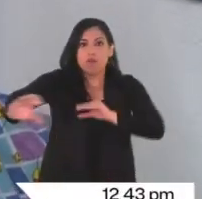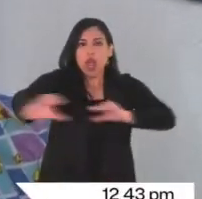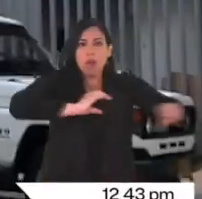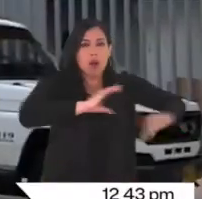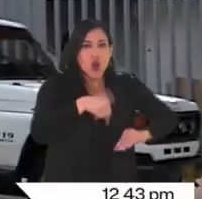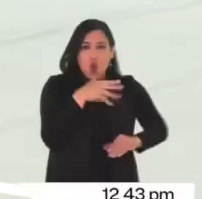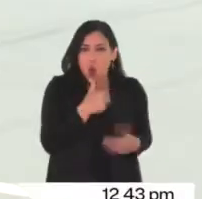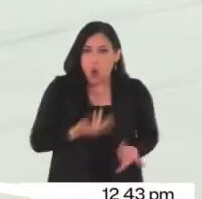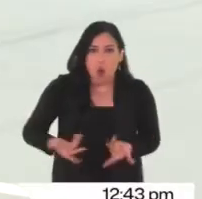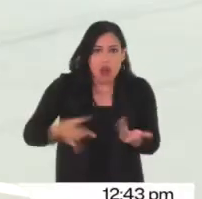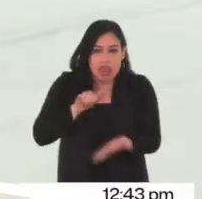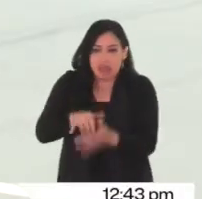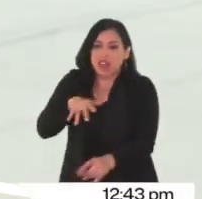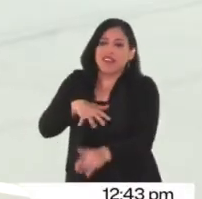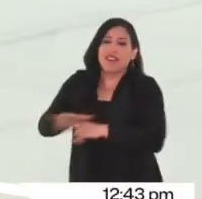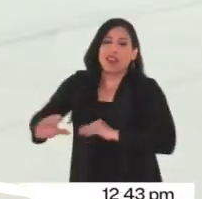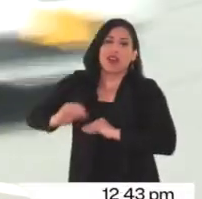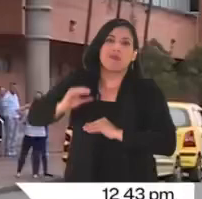a la institución.